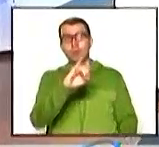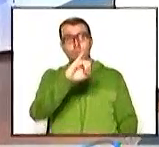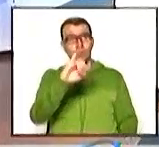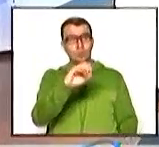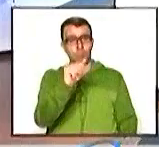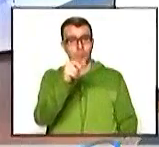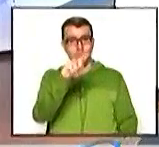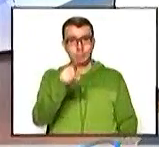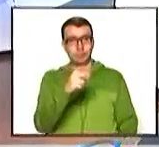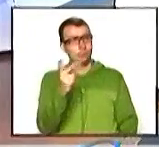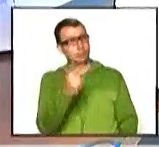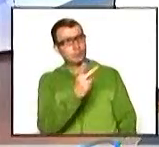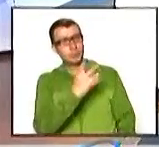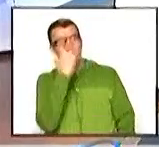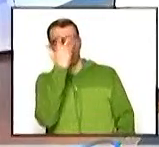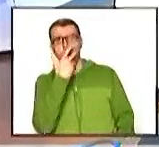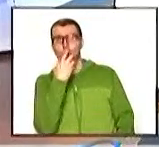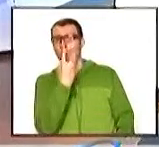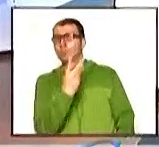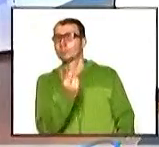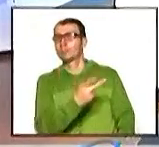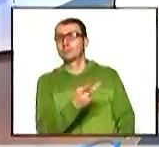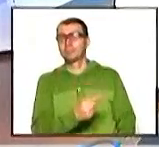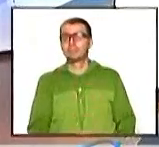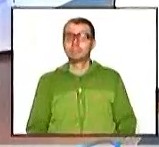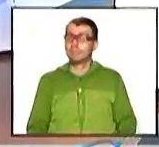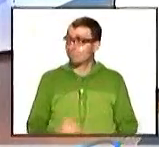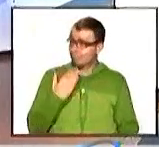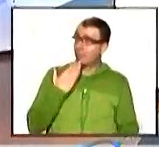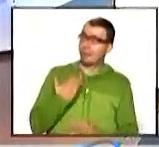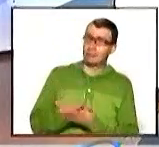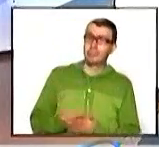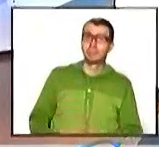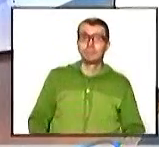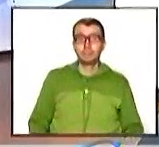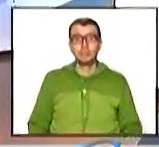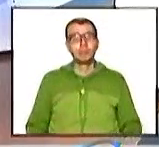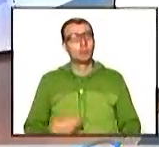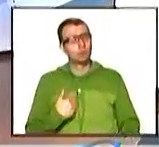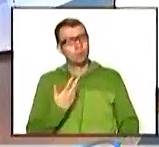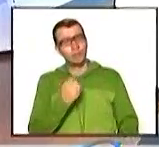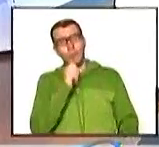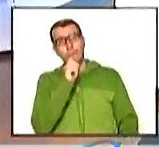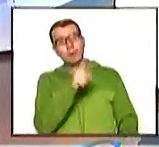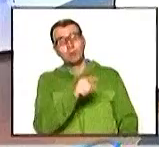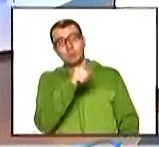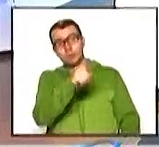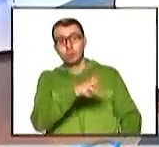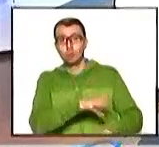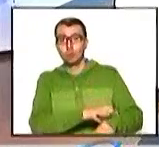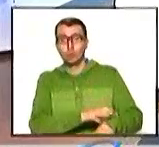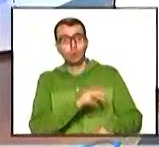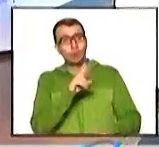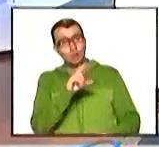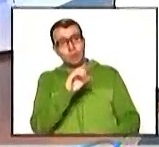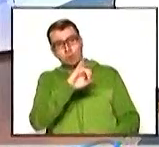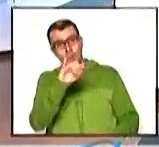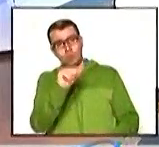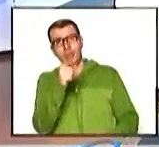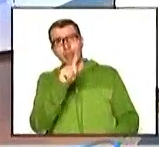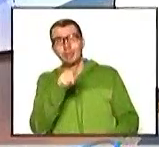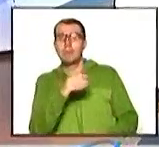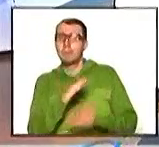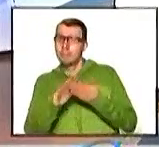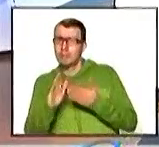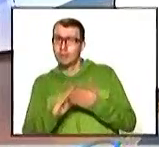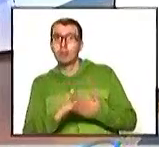son un par de bizcochos los dos. Bueno, para esta pregunta, el doctor Rojas me disculpa, pero se la voy a hacer a Iván.